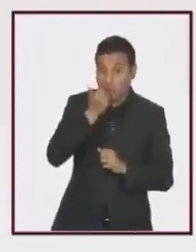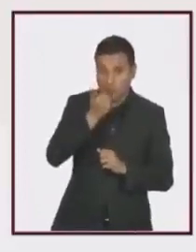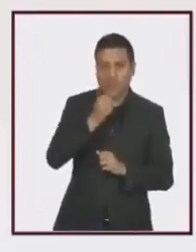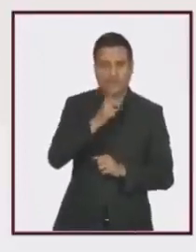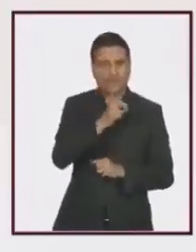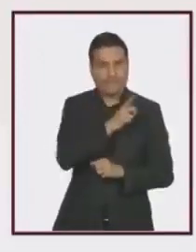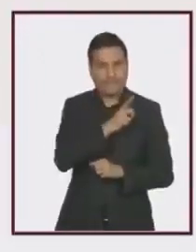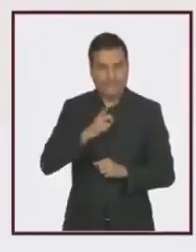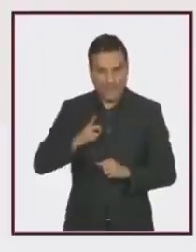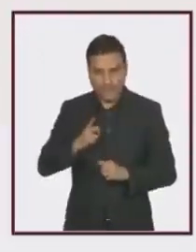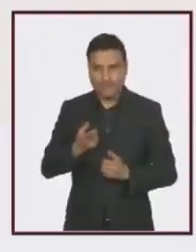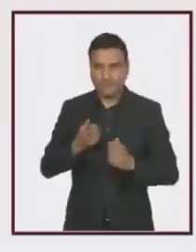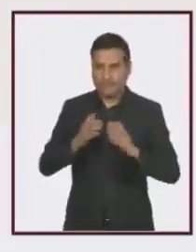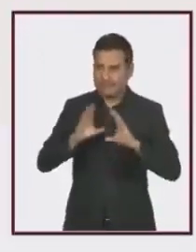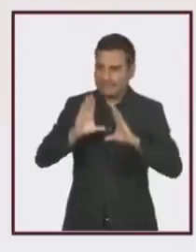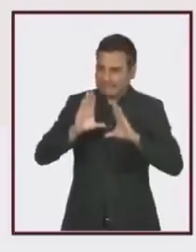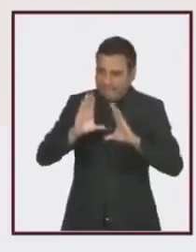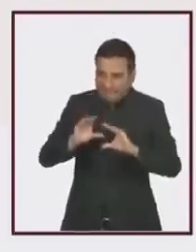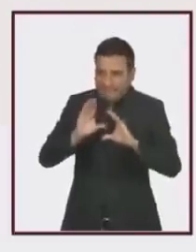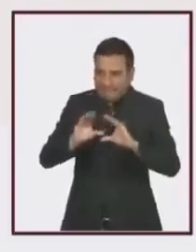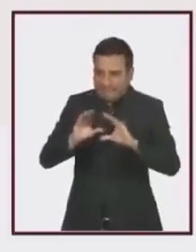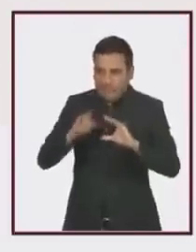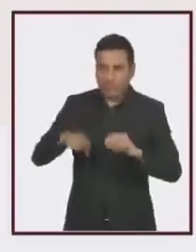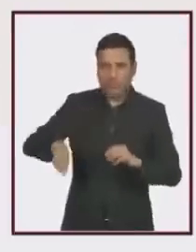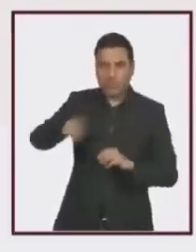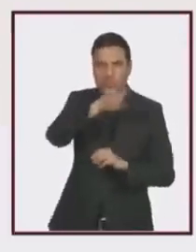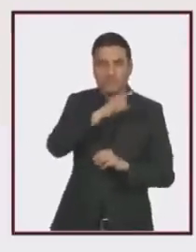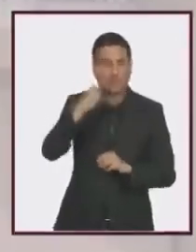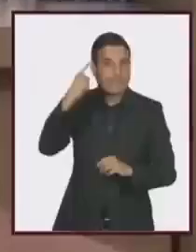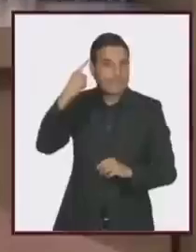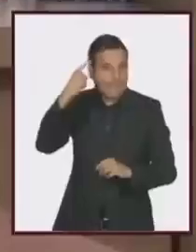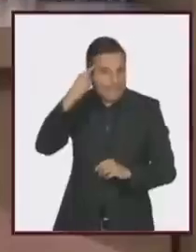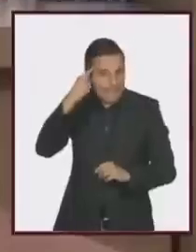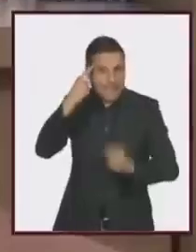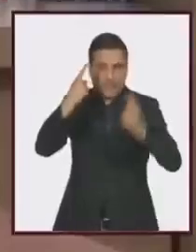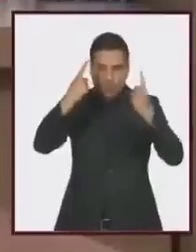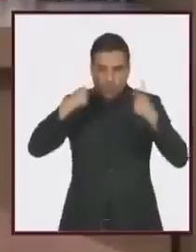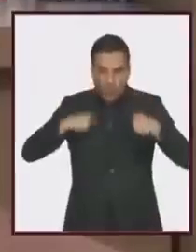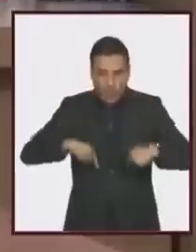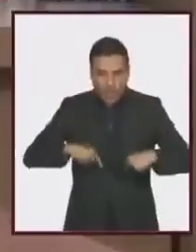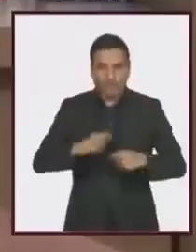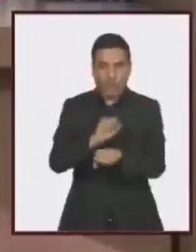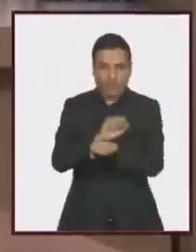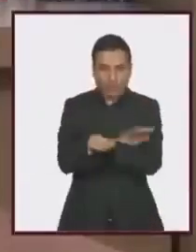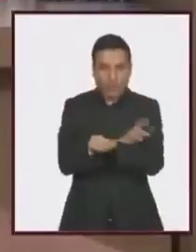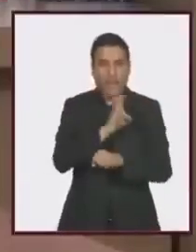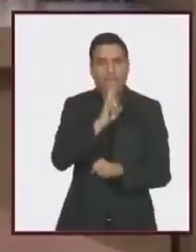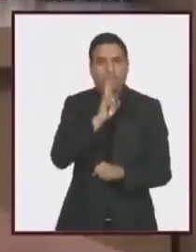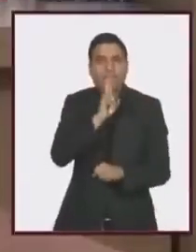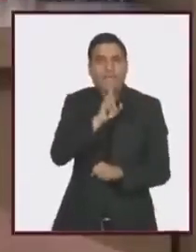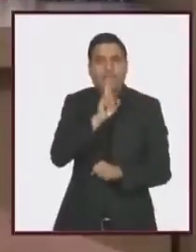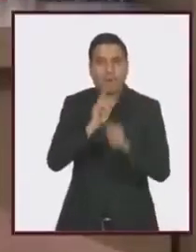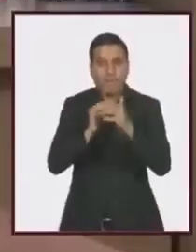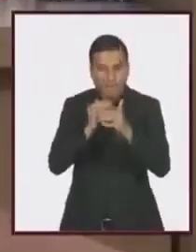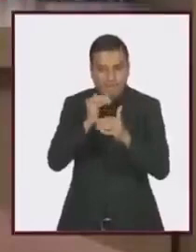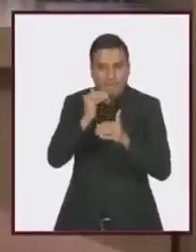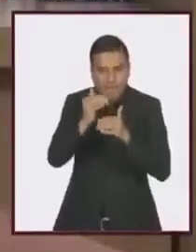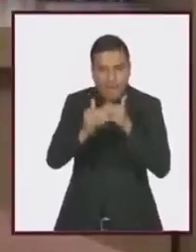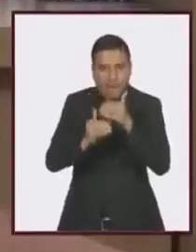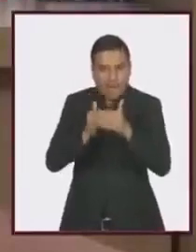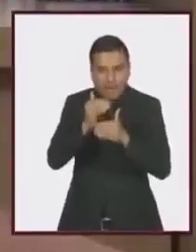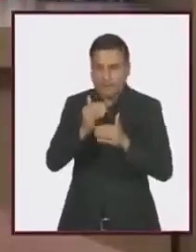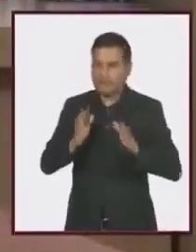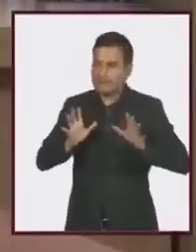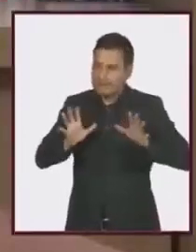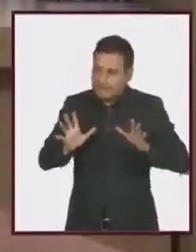capaces de mejorar estas capacidades personales que estos niños y adolescentes tienen a